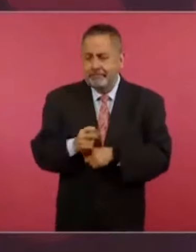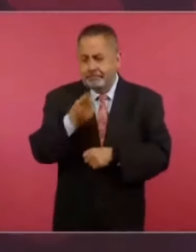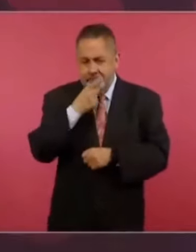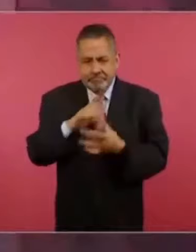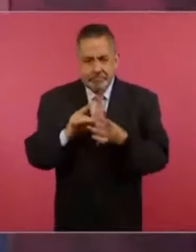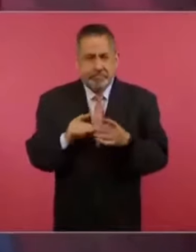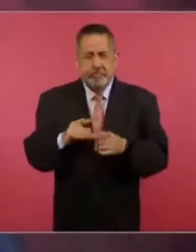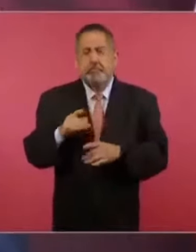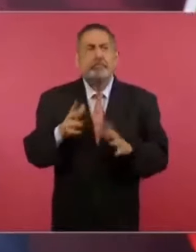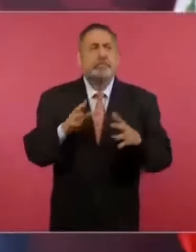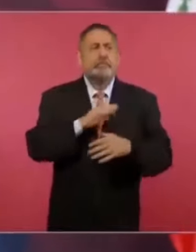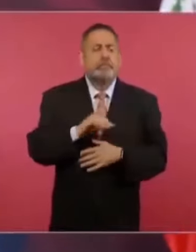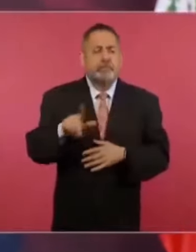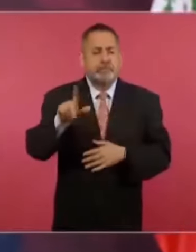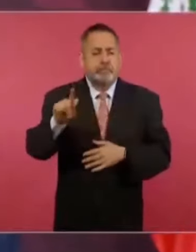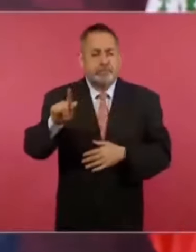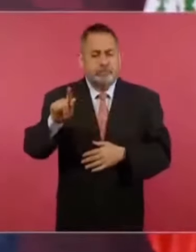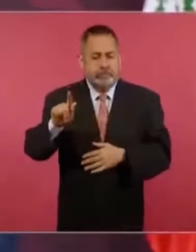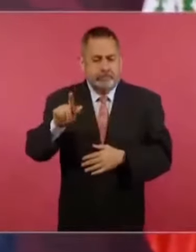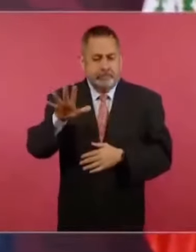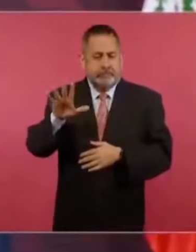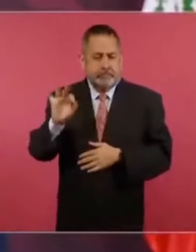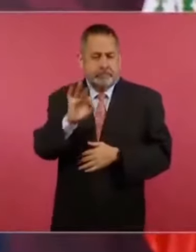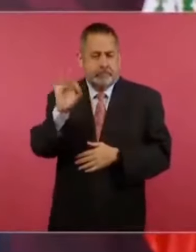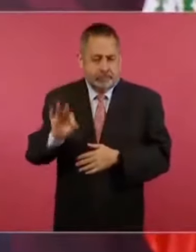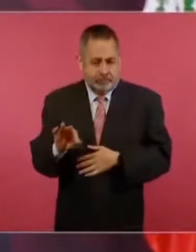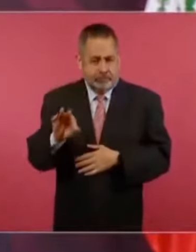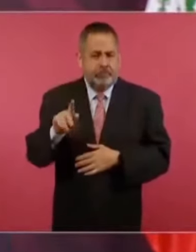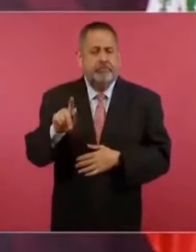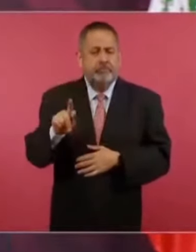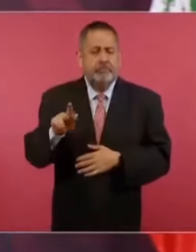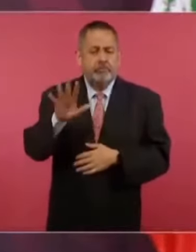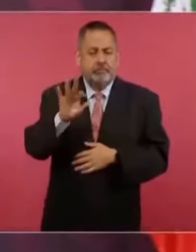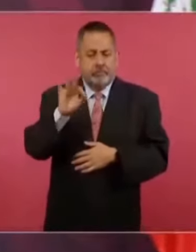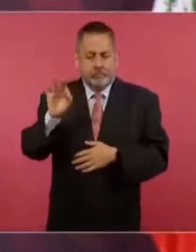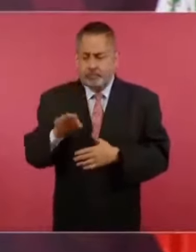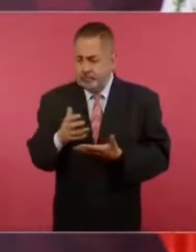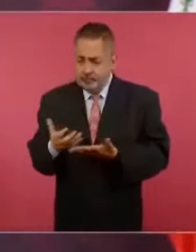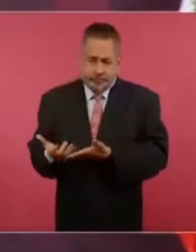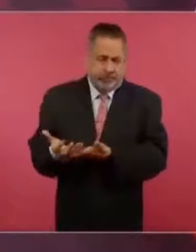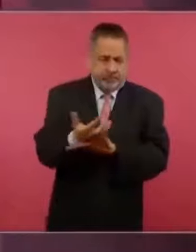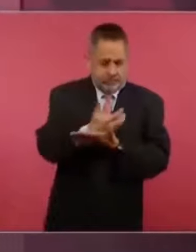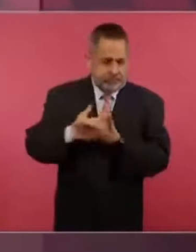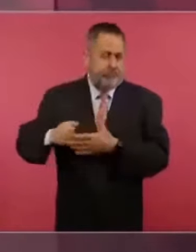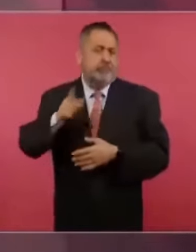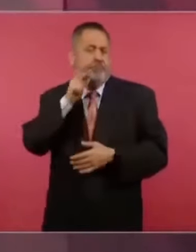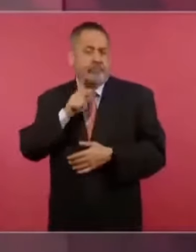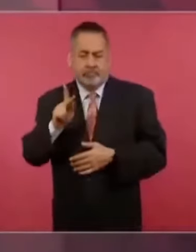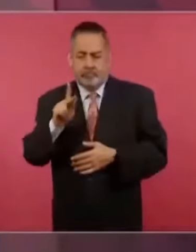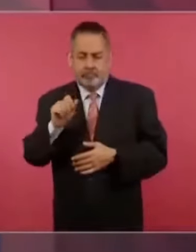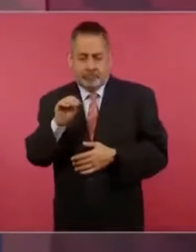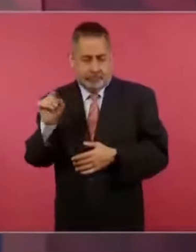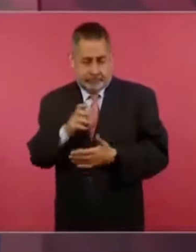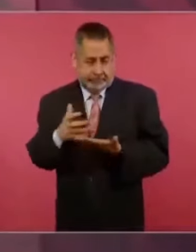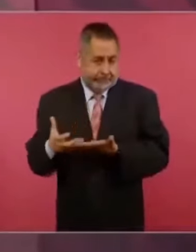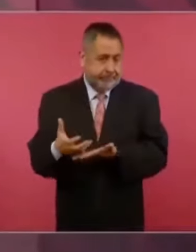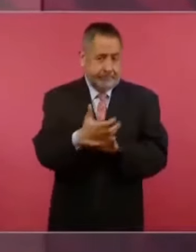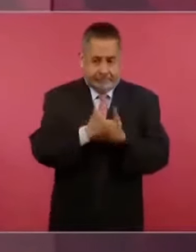el 75% de los ingresos de Pemex,